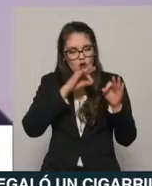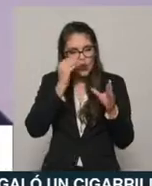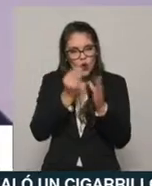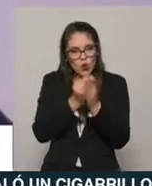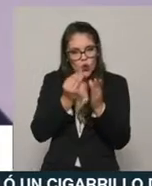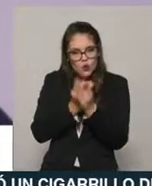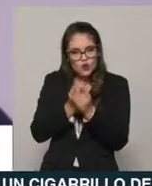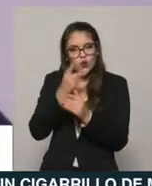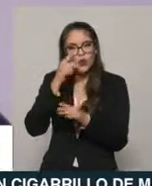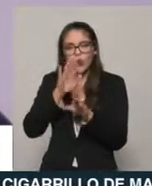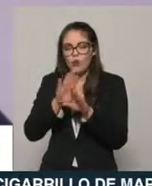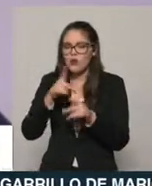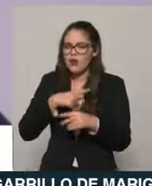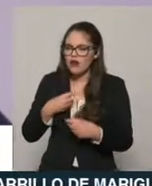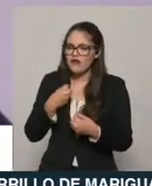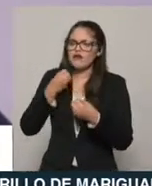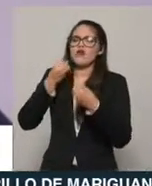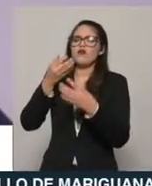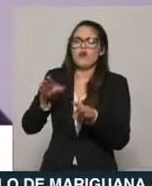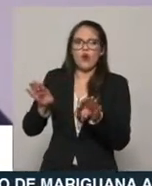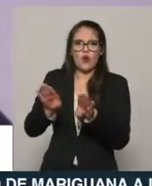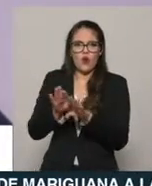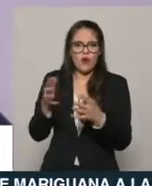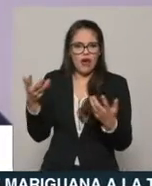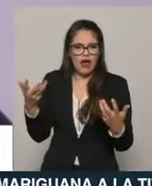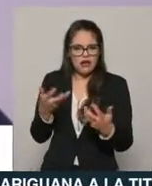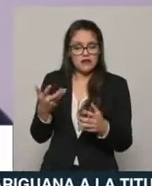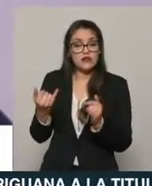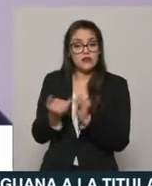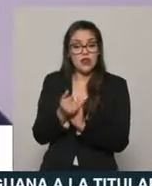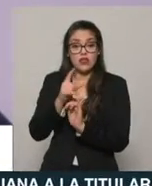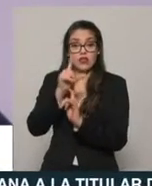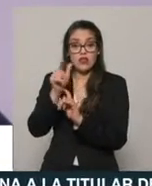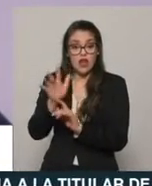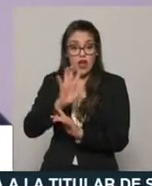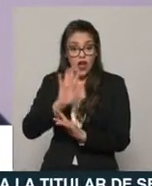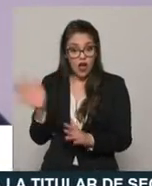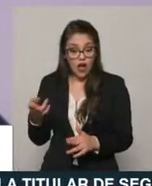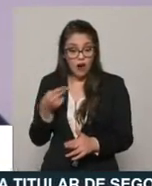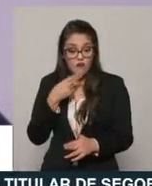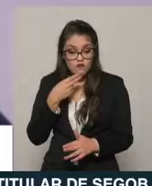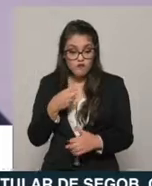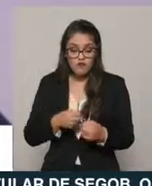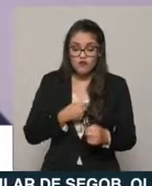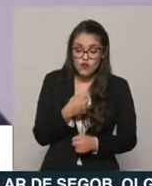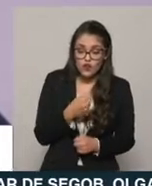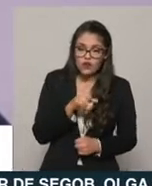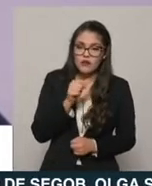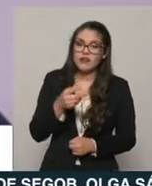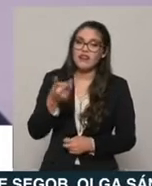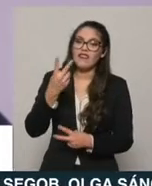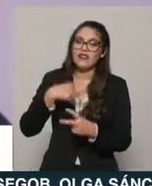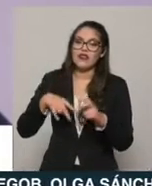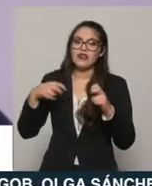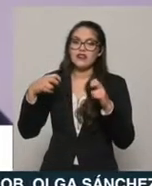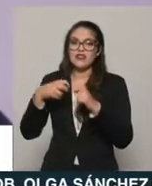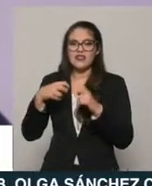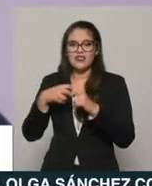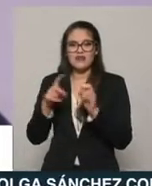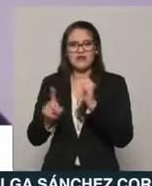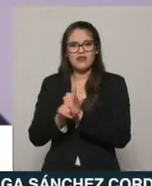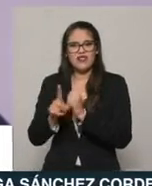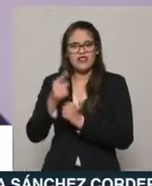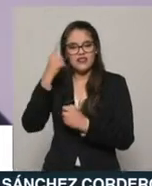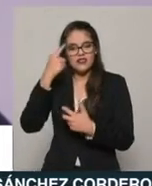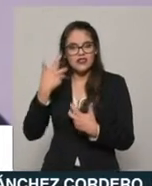cómo expresar sus emociones, porque también después de hacer uso de la fuerza también viene un problema de estrés, ¿no?